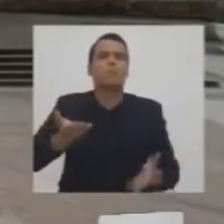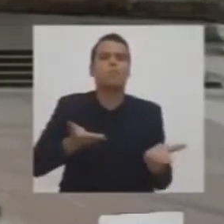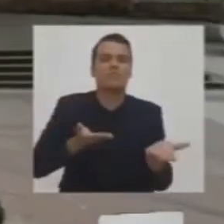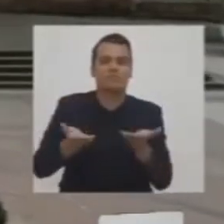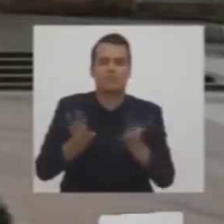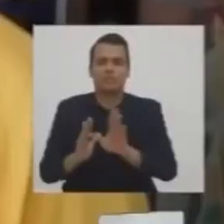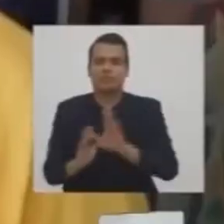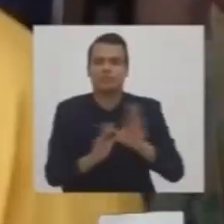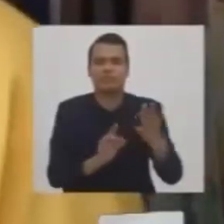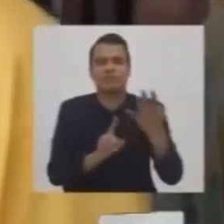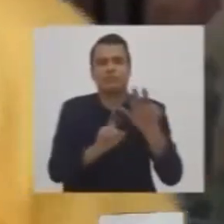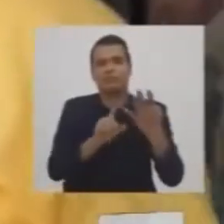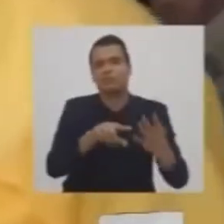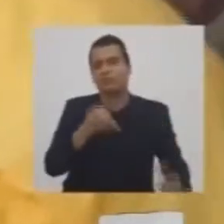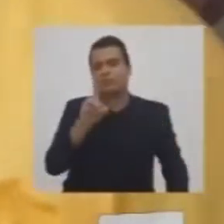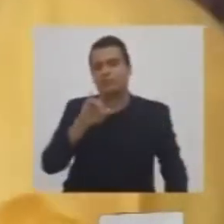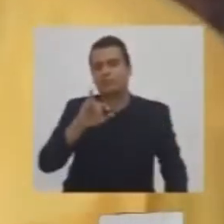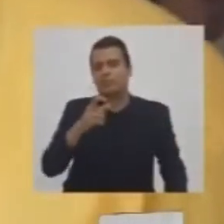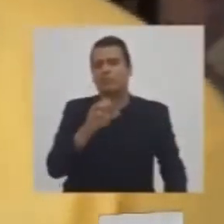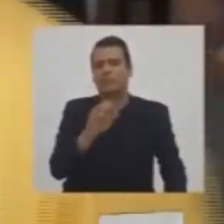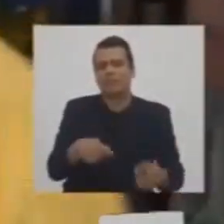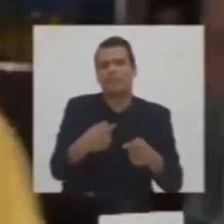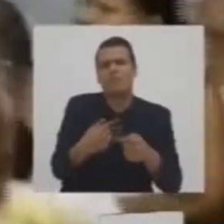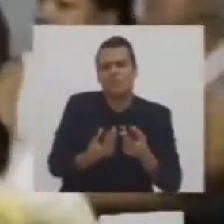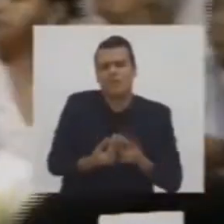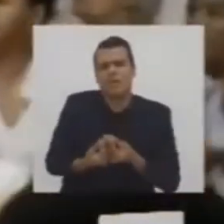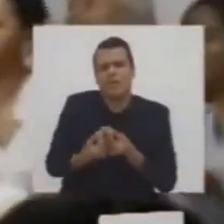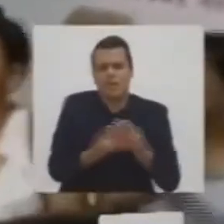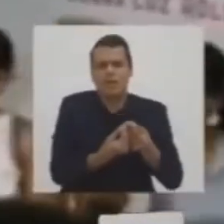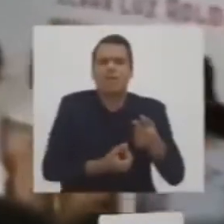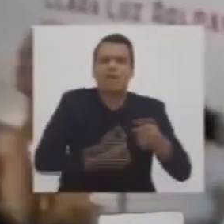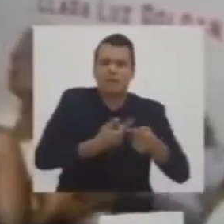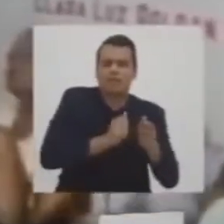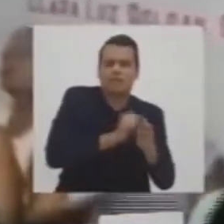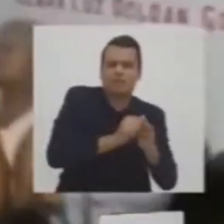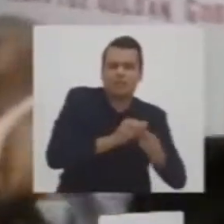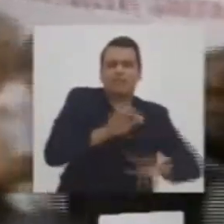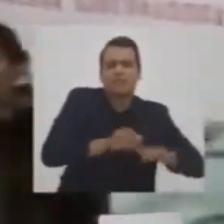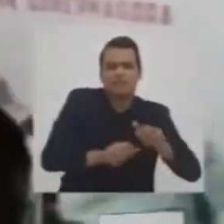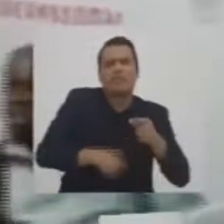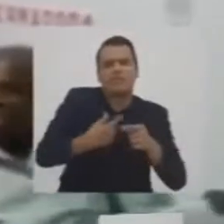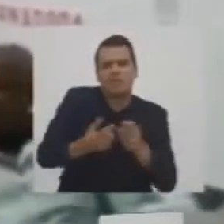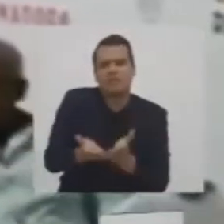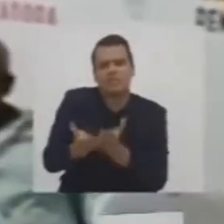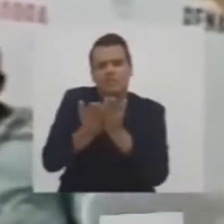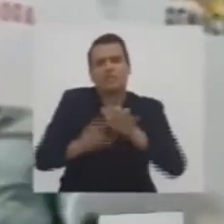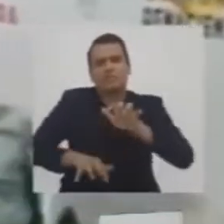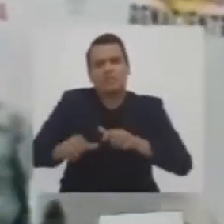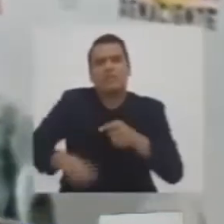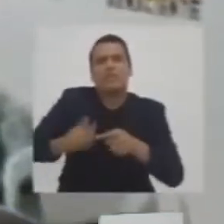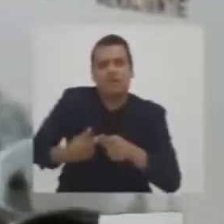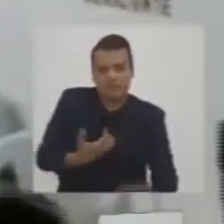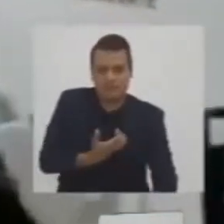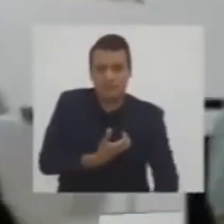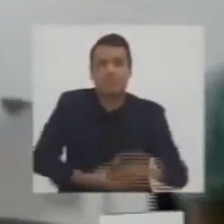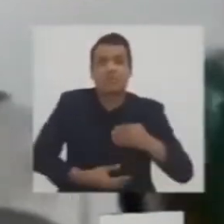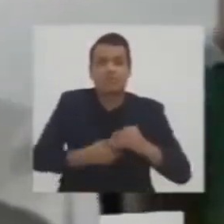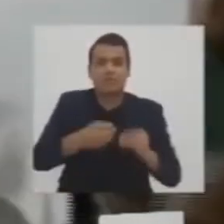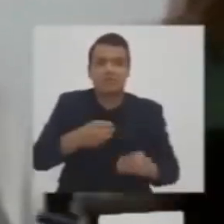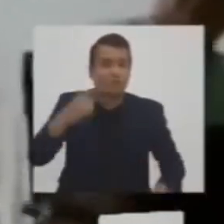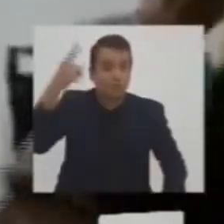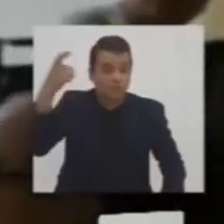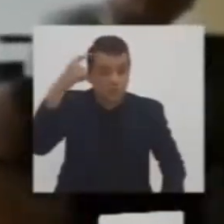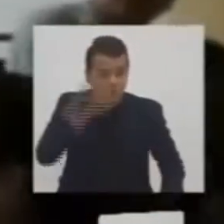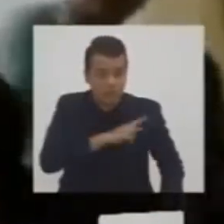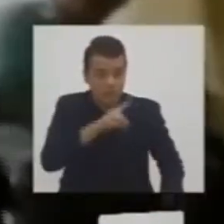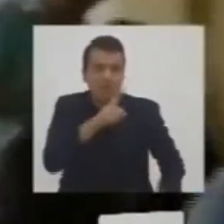mediana complejidad. Diego Luis Loboa, un abogado con recorrido como concejal, secretario de Hacienda, de Educación, alcalde